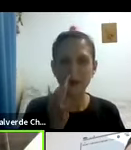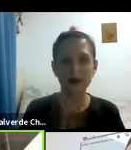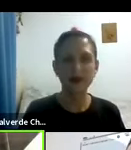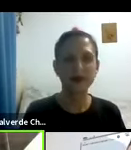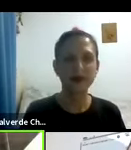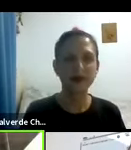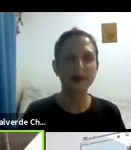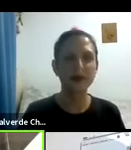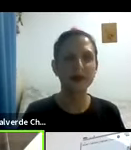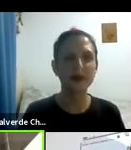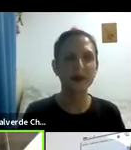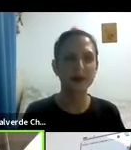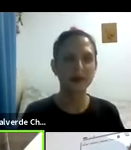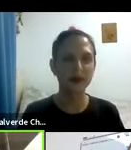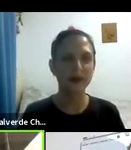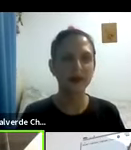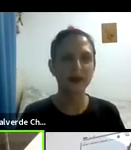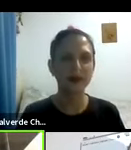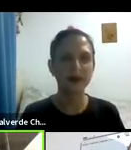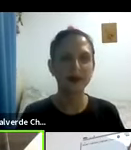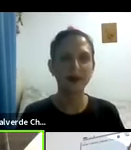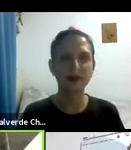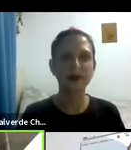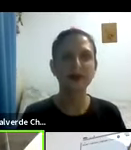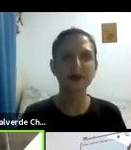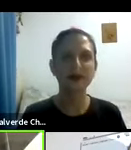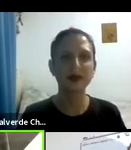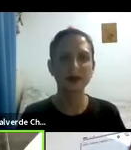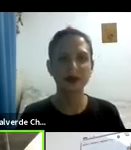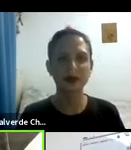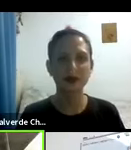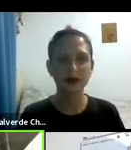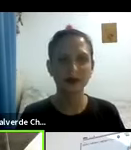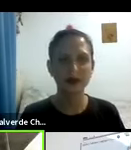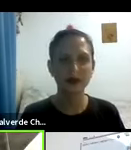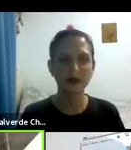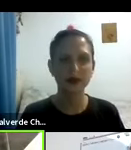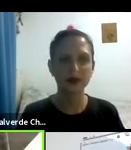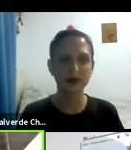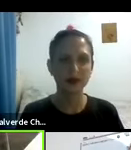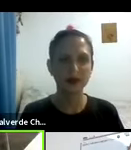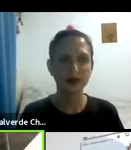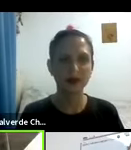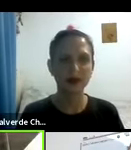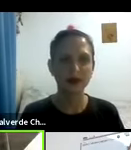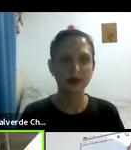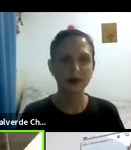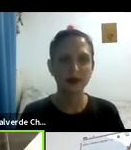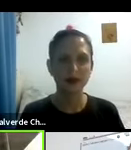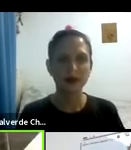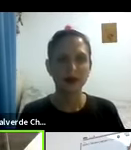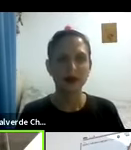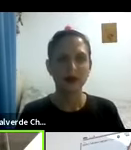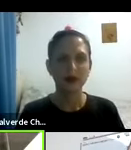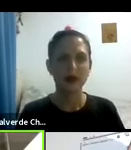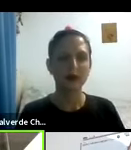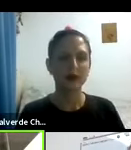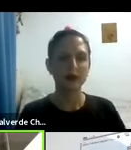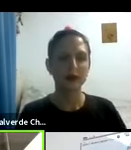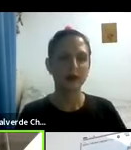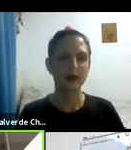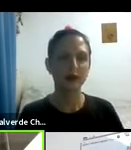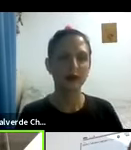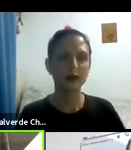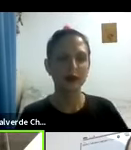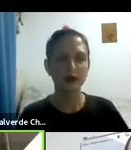estas bailarinas que no necesariamente son prostitutas en el caso de ella para nada lo era sino